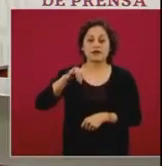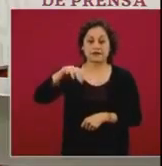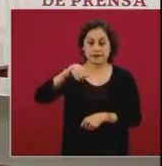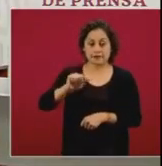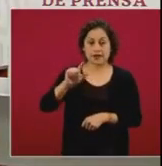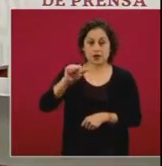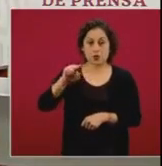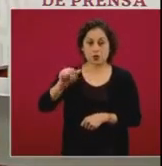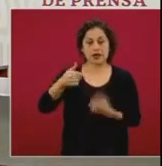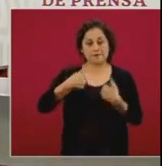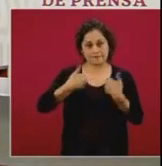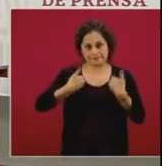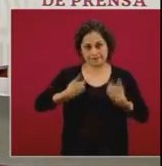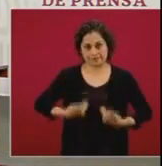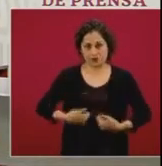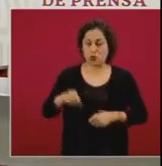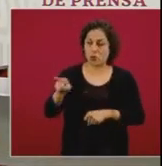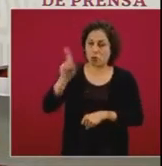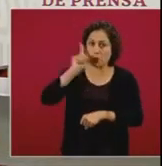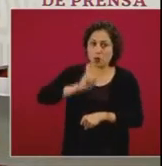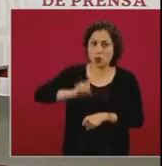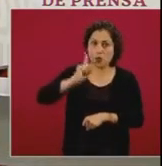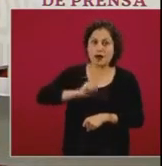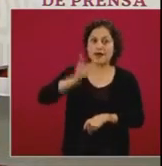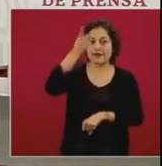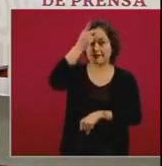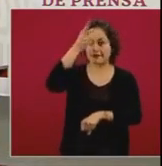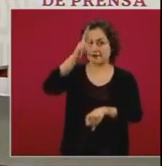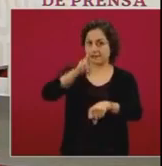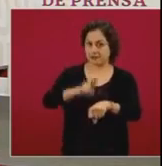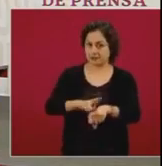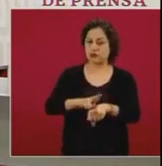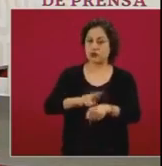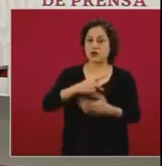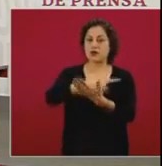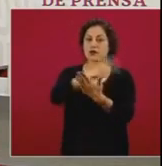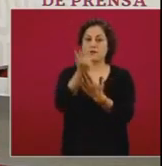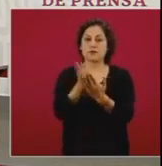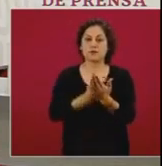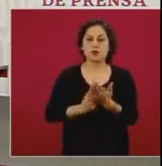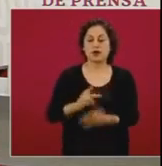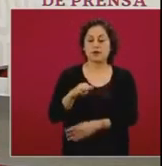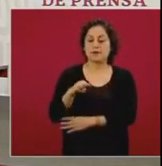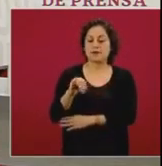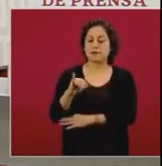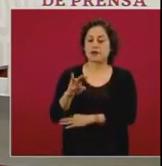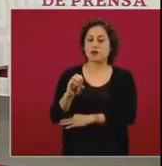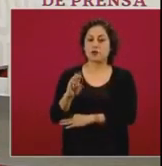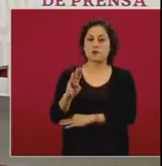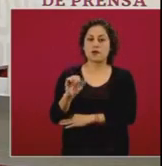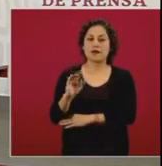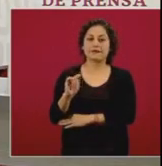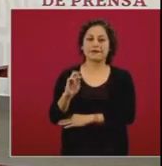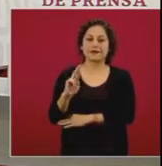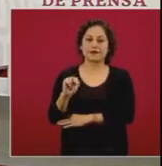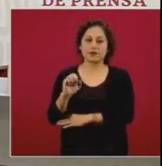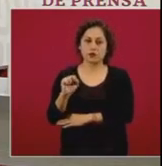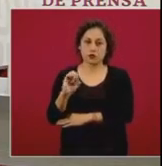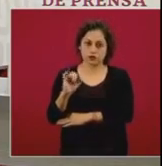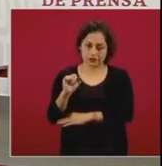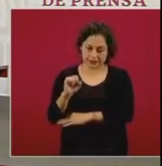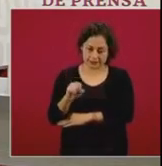Fátima Luna es la directora del Programa Nacional de Micobacteriosis y ya la conocen también.